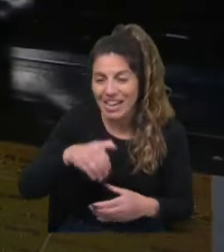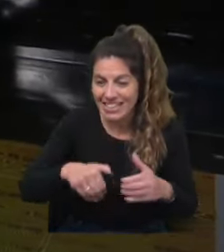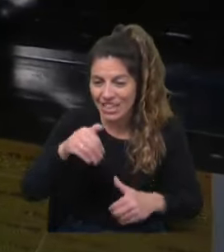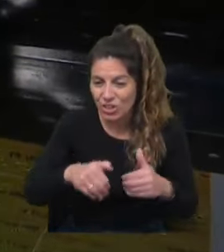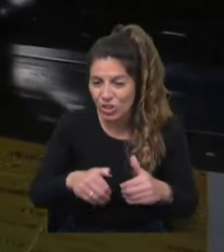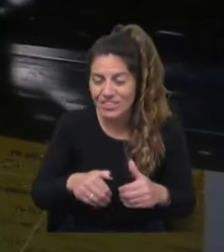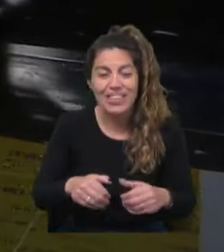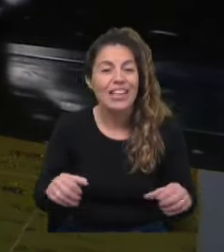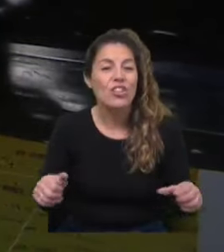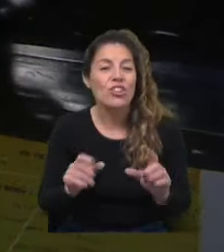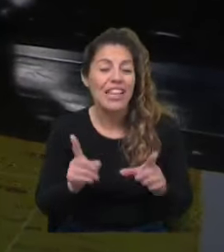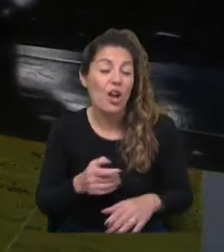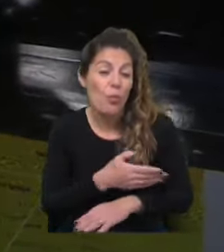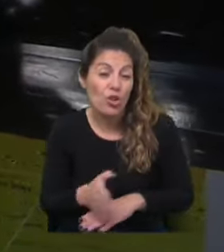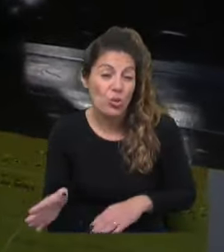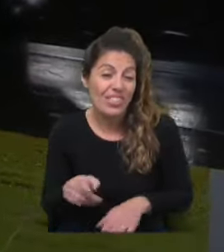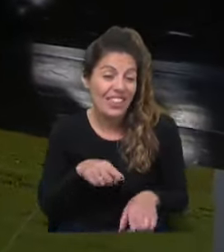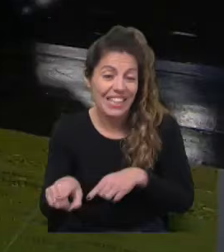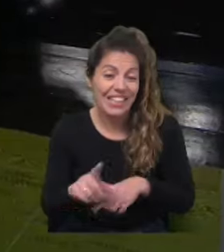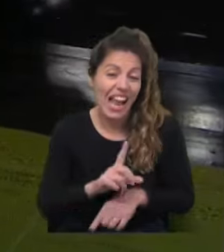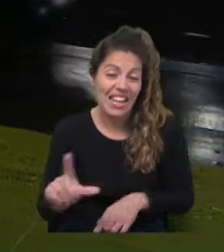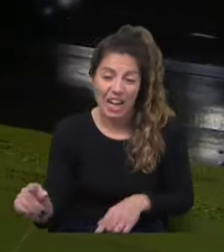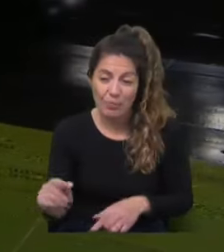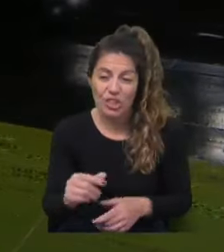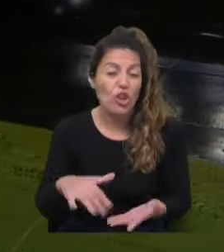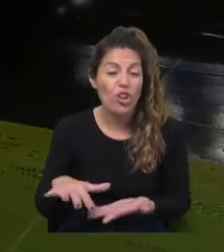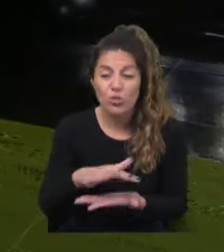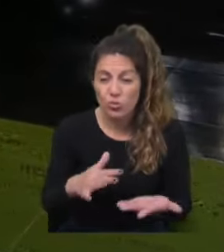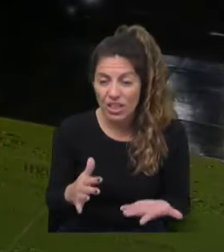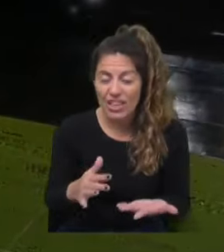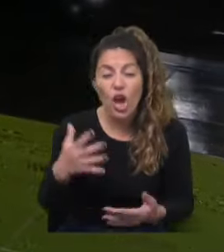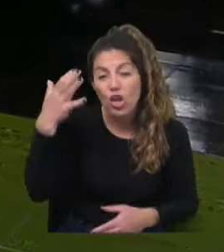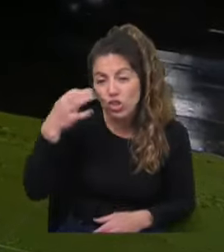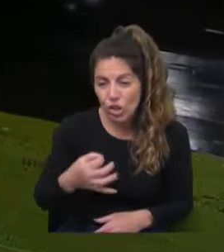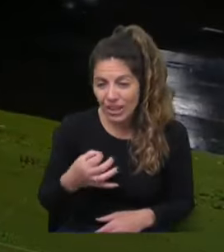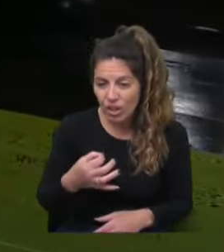eso también trae como consecuencia directa el alejamiento de lo que sucede. Yo creo que